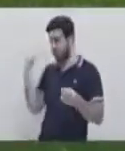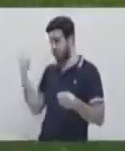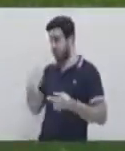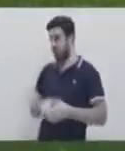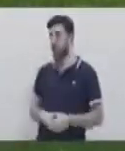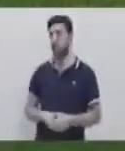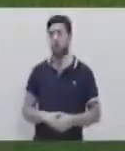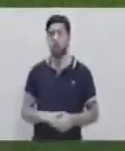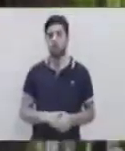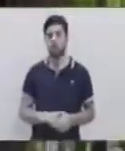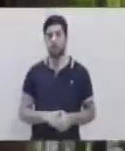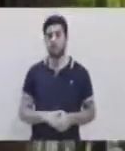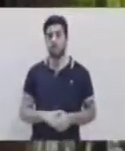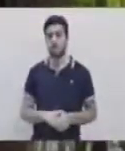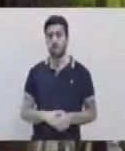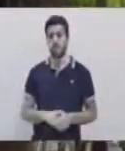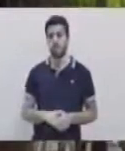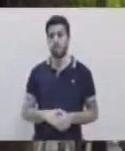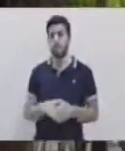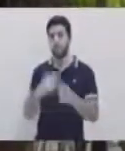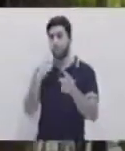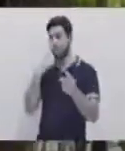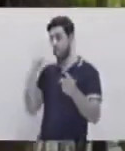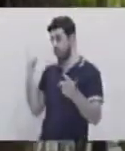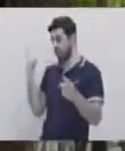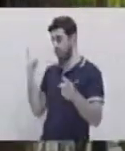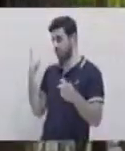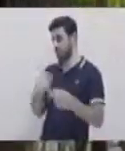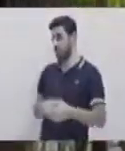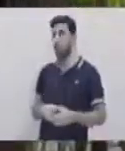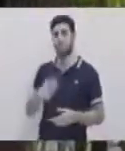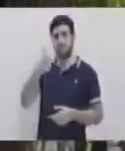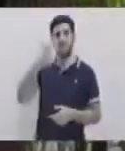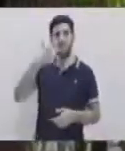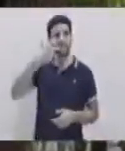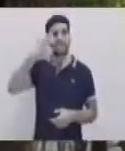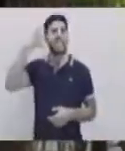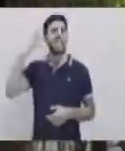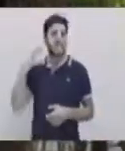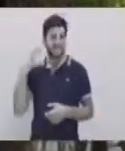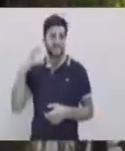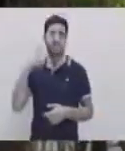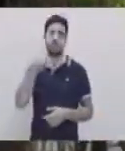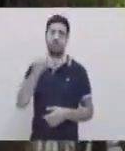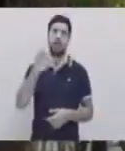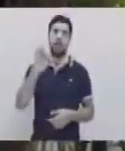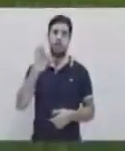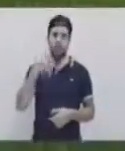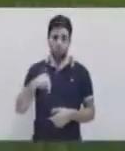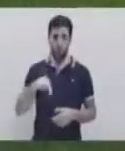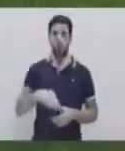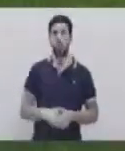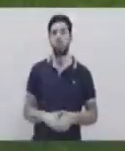pómulo derecho, y solamente con este movimiento es la seña de león.